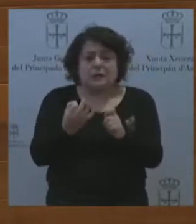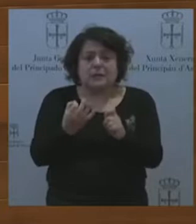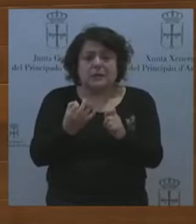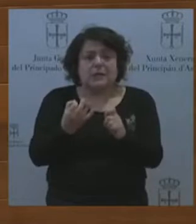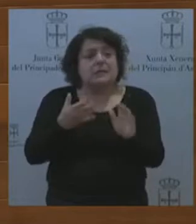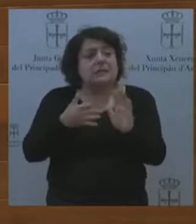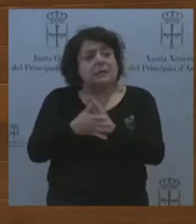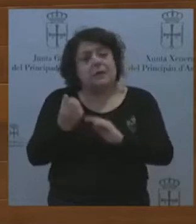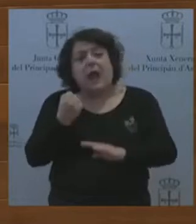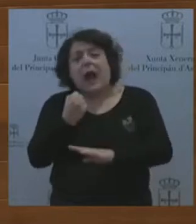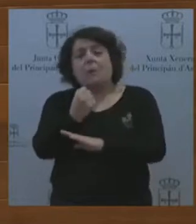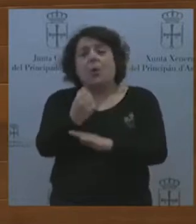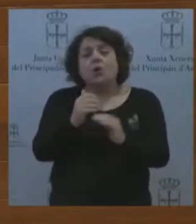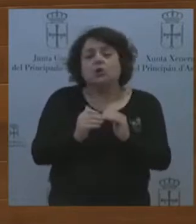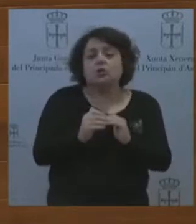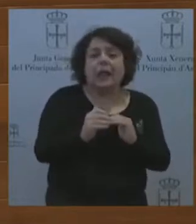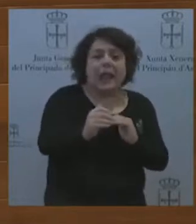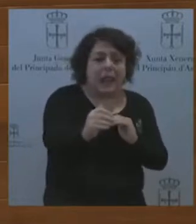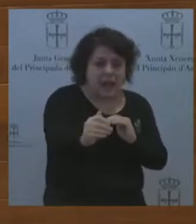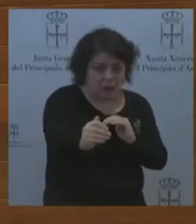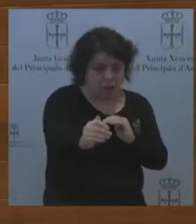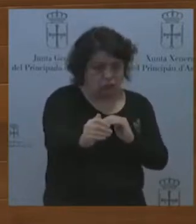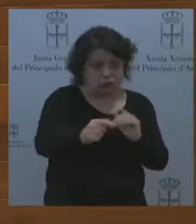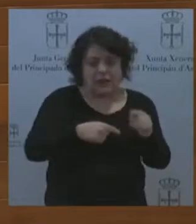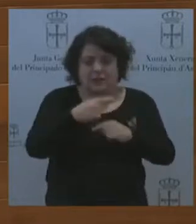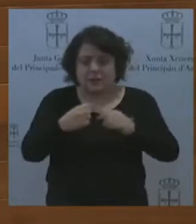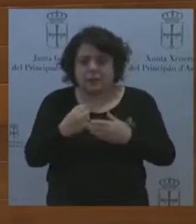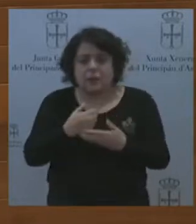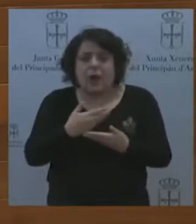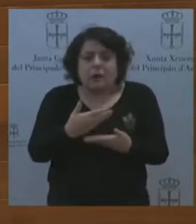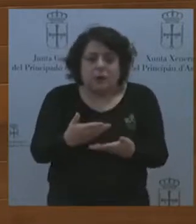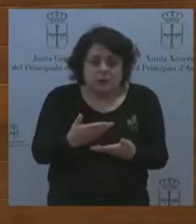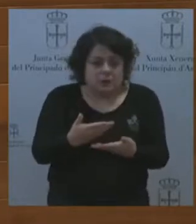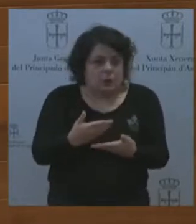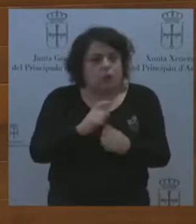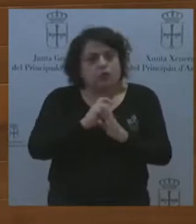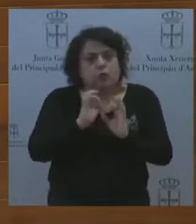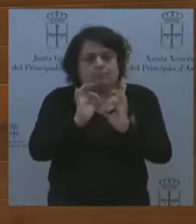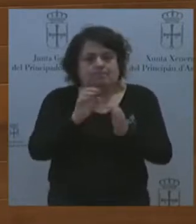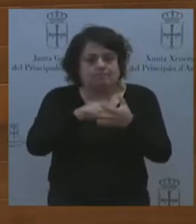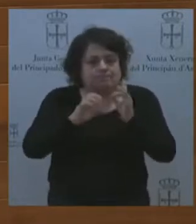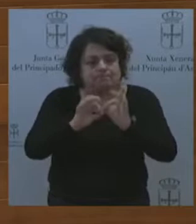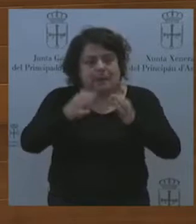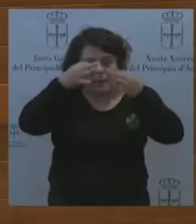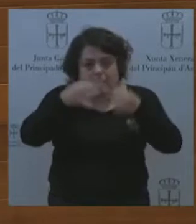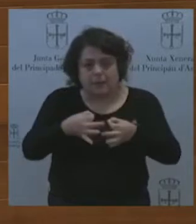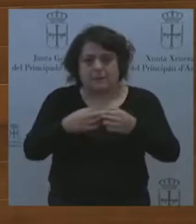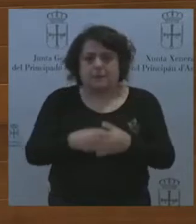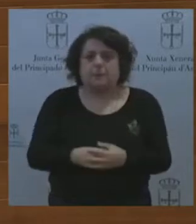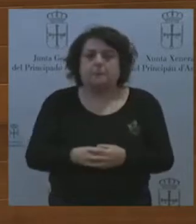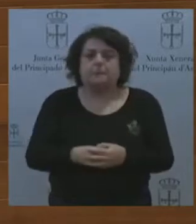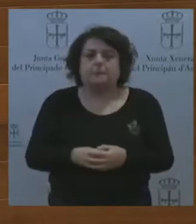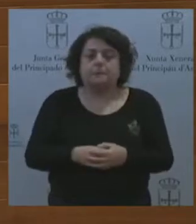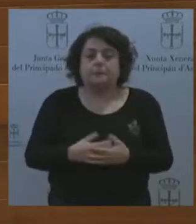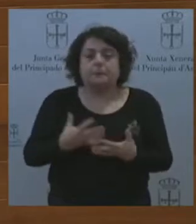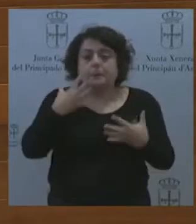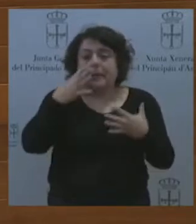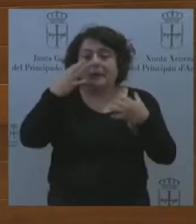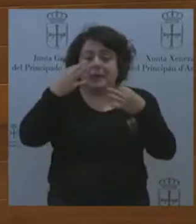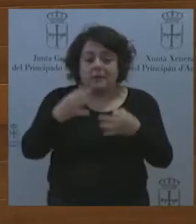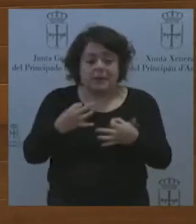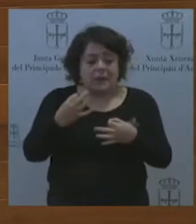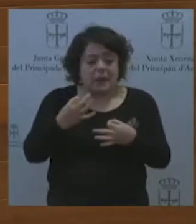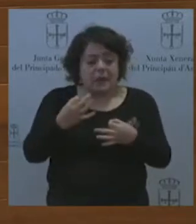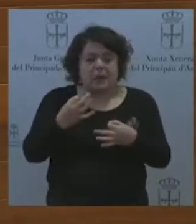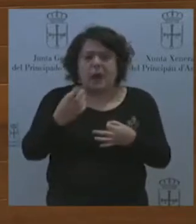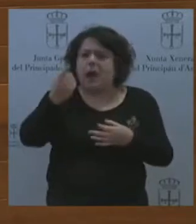las familias con criterio y con decisión. ¿De verdad alguien de ustedes tendría un hijo simplemente porque le den una paguita